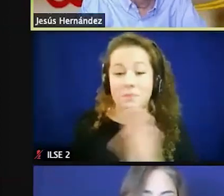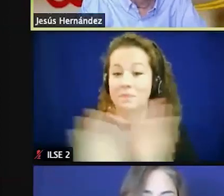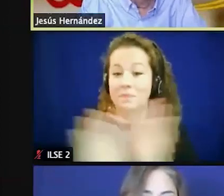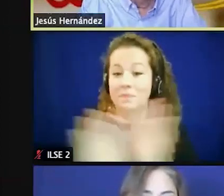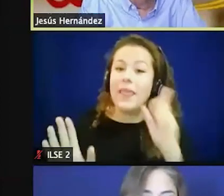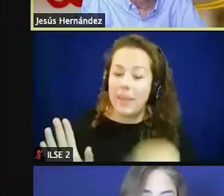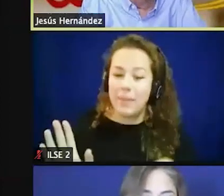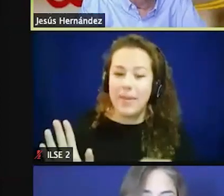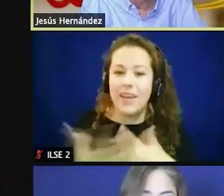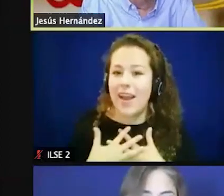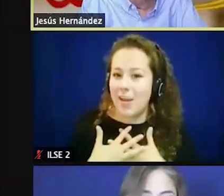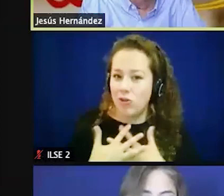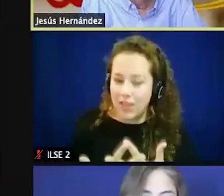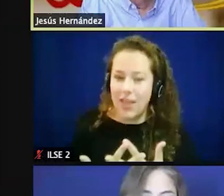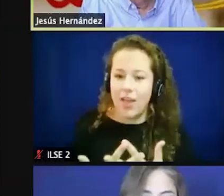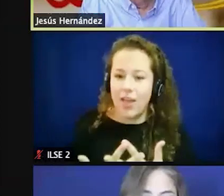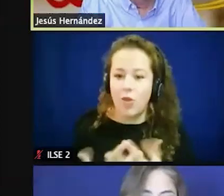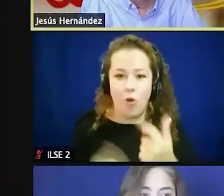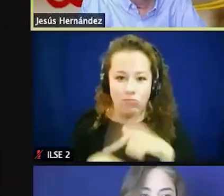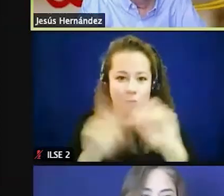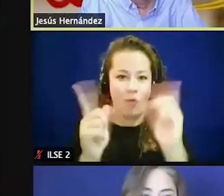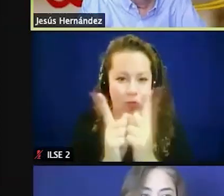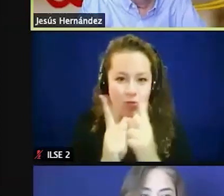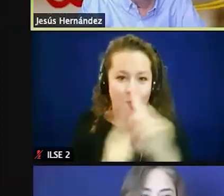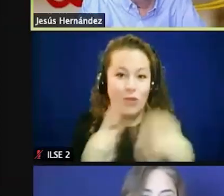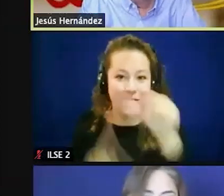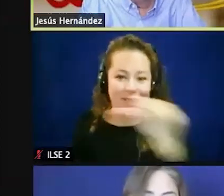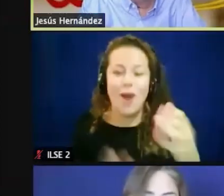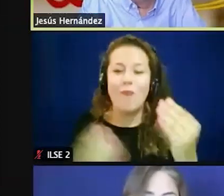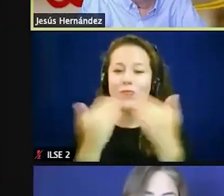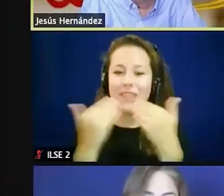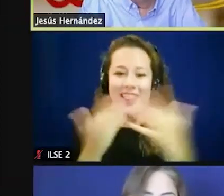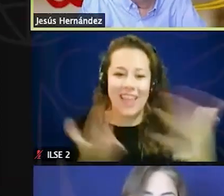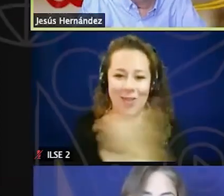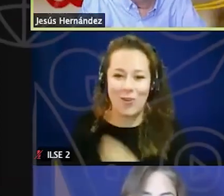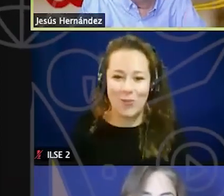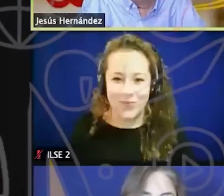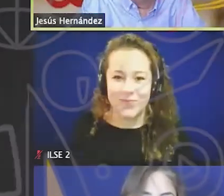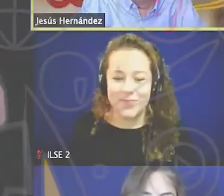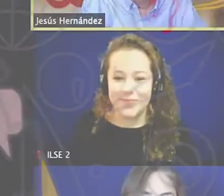tenido la generosidad de dedicarnos un rato la semana que viene. Muchísimas gracias a todos.